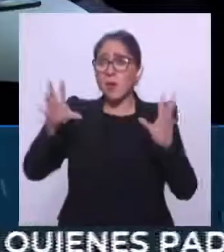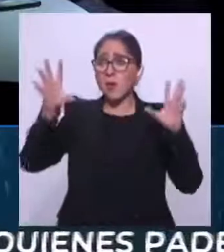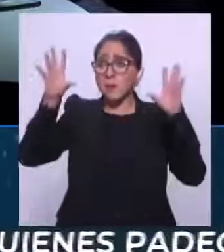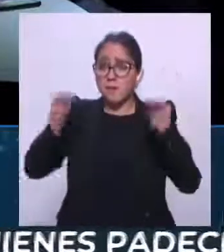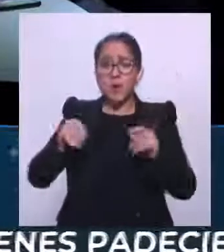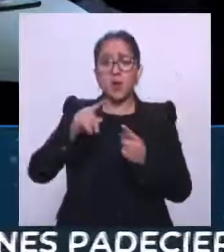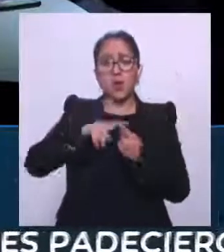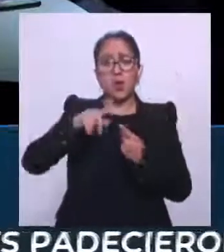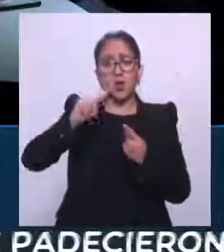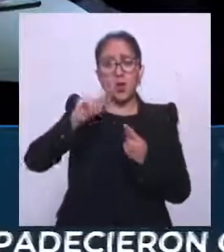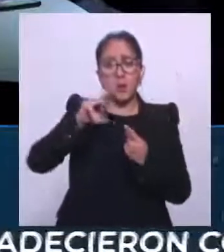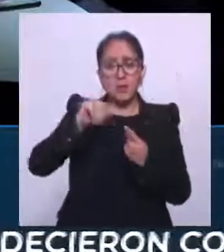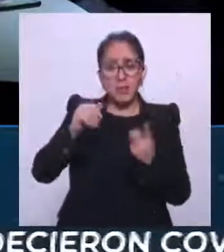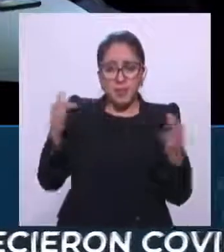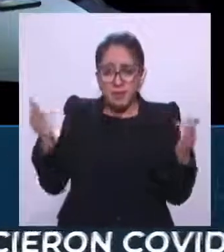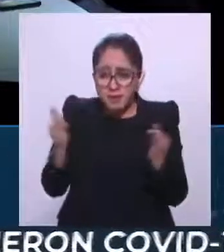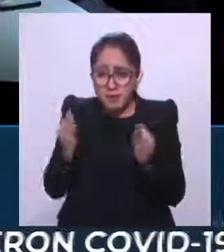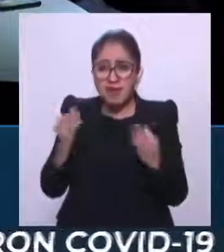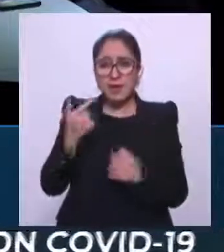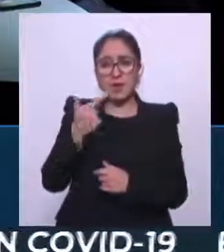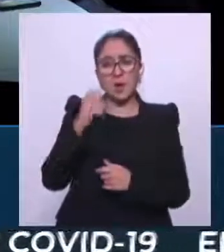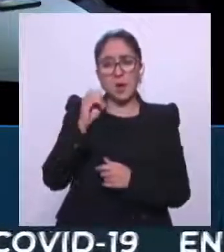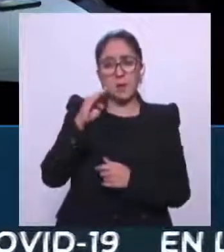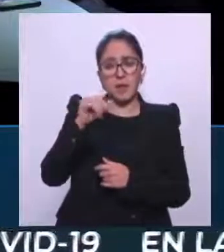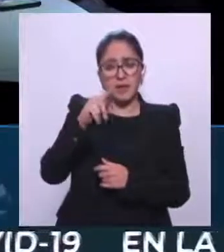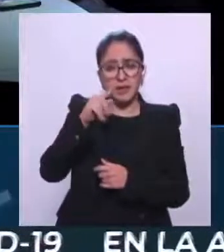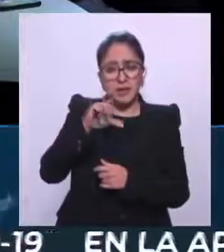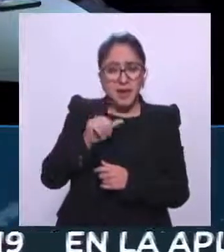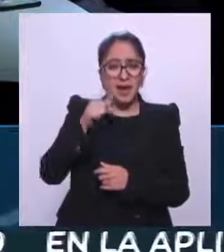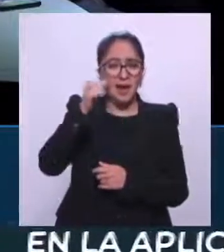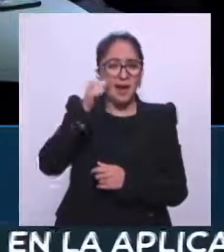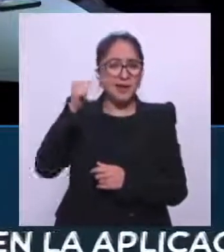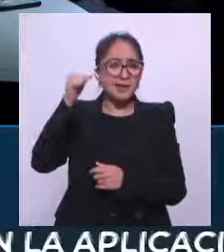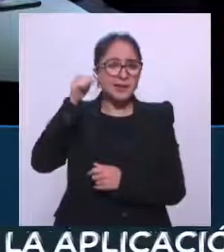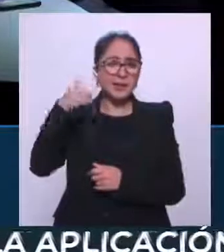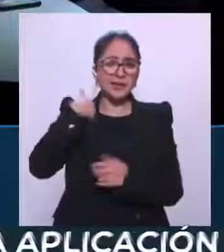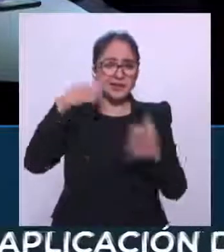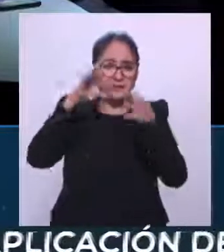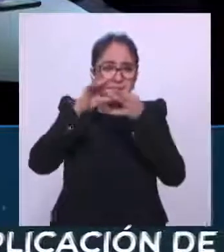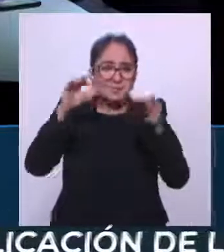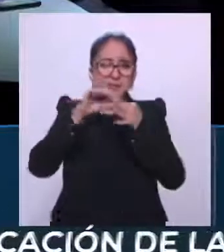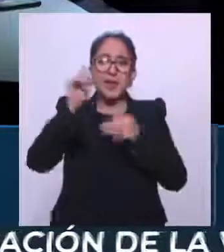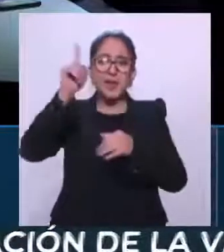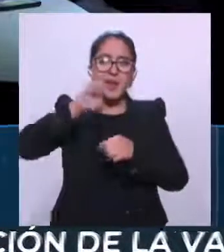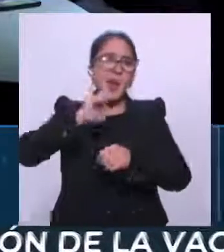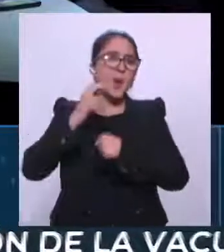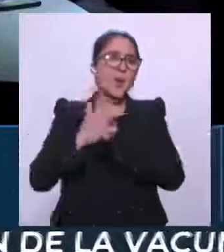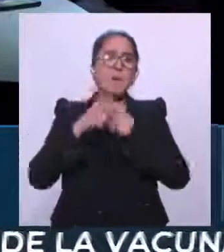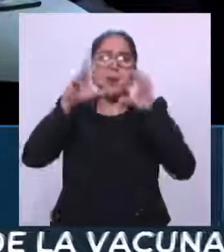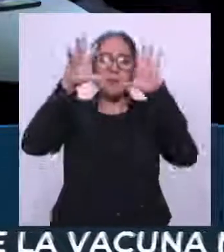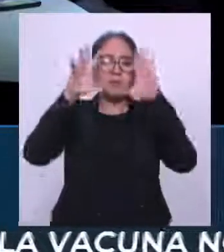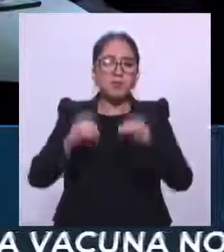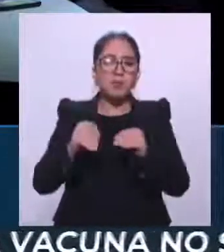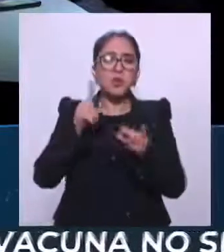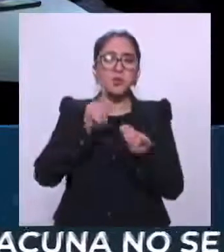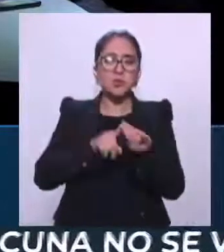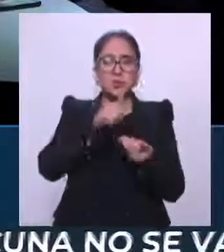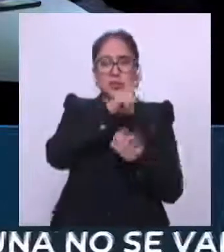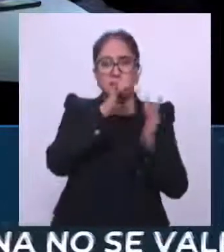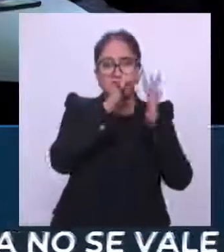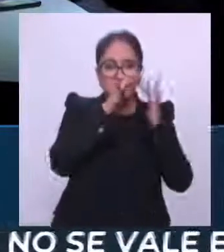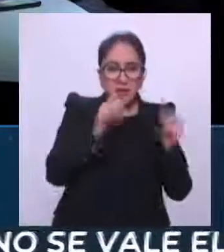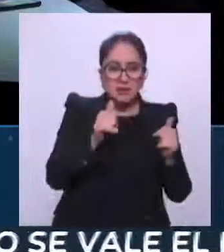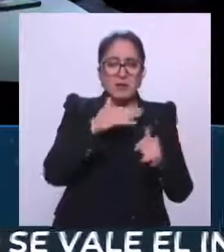geomagnética, tormentas invernales. Yo ayer le señalé el caso de uno de los principales apagones en Europa, que se da en Francia, Alemania,